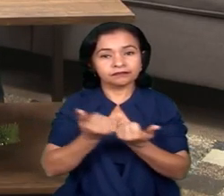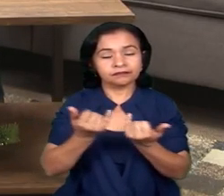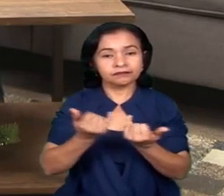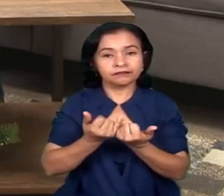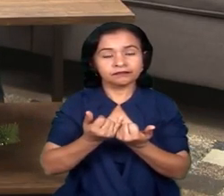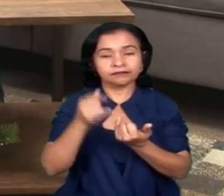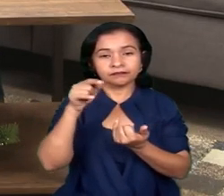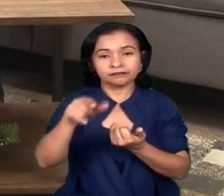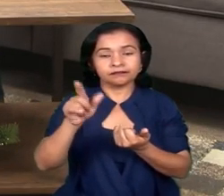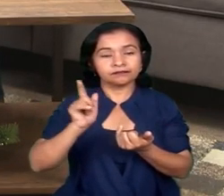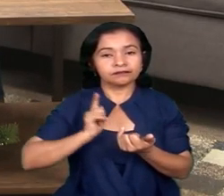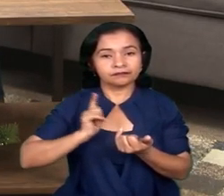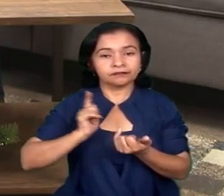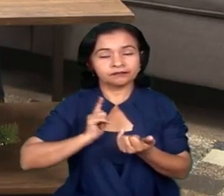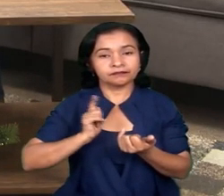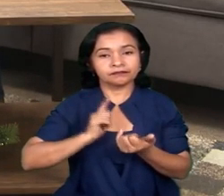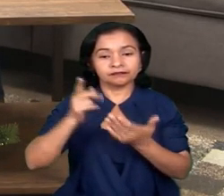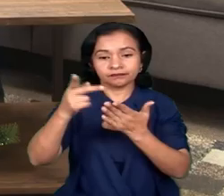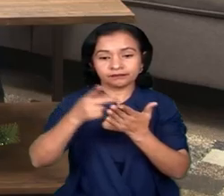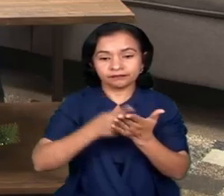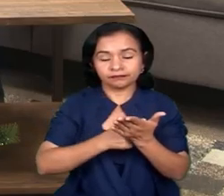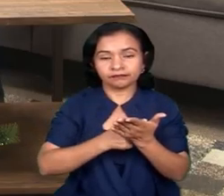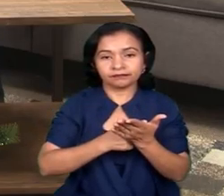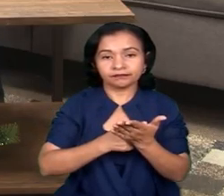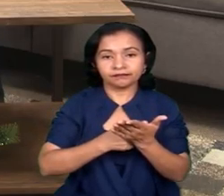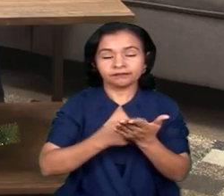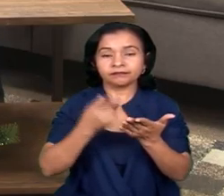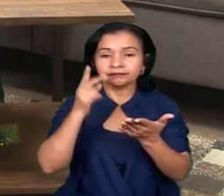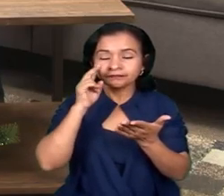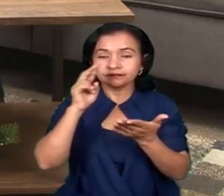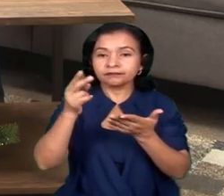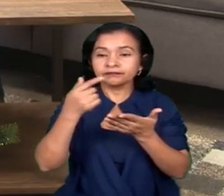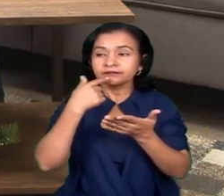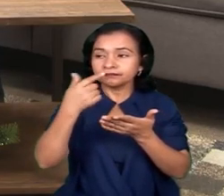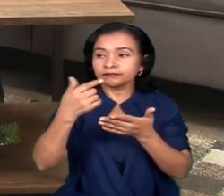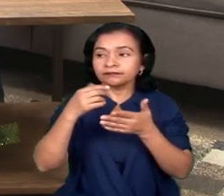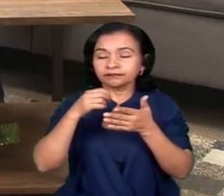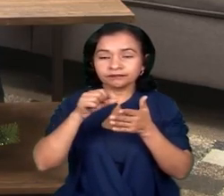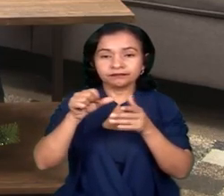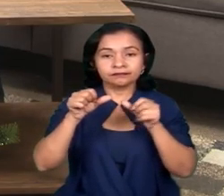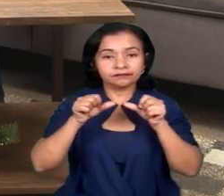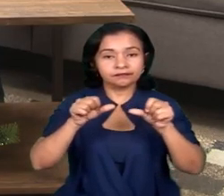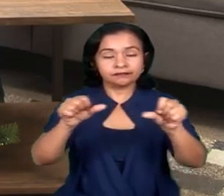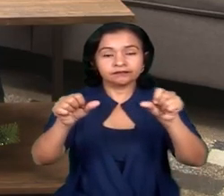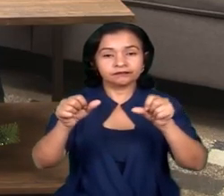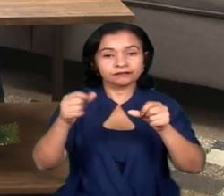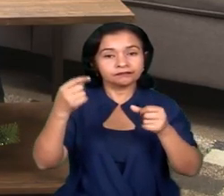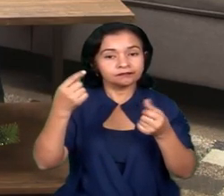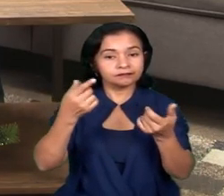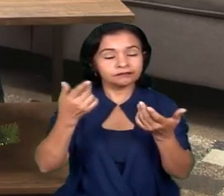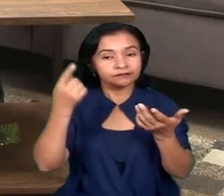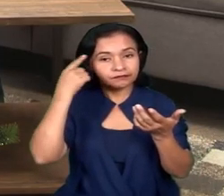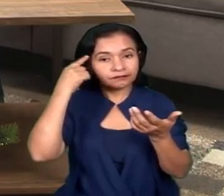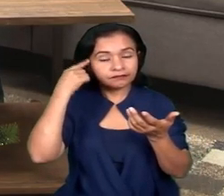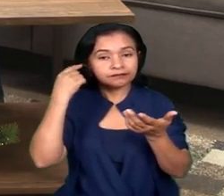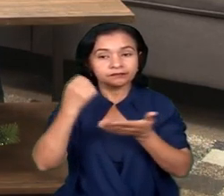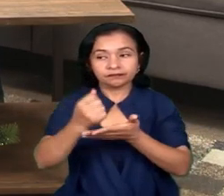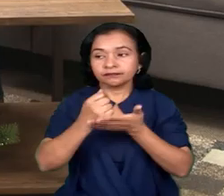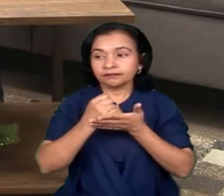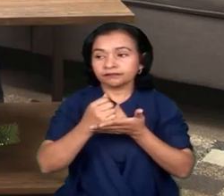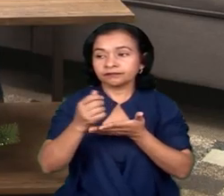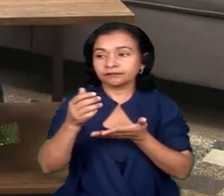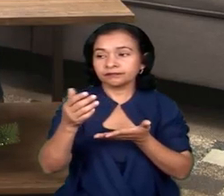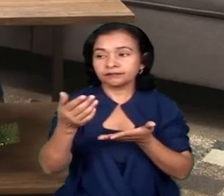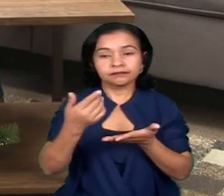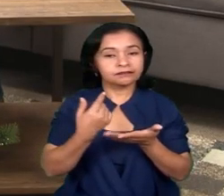un POS ahí en ese. Y ese es un proyecto que yo lo he estado solicitando y lo voy a seguir, porque creo que eso lo ayuda. ¿Por qué cree que ustedes los centros